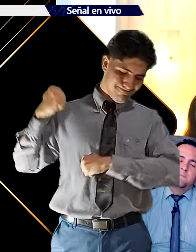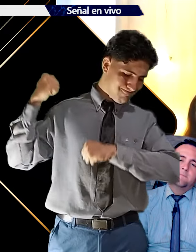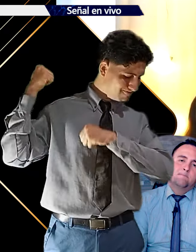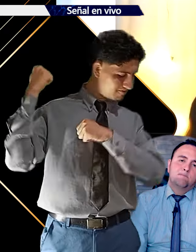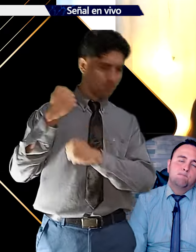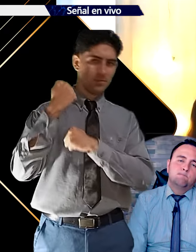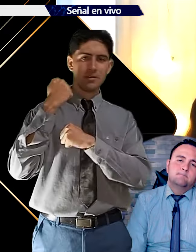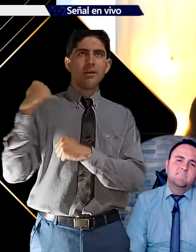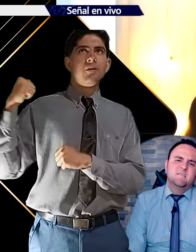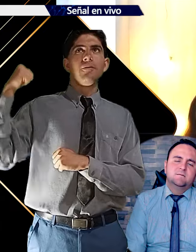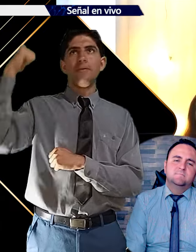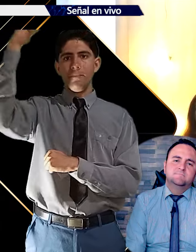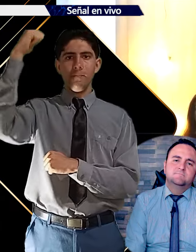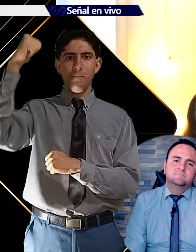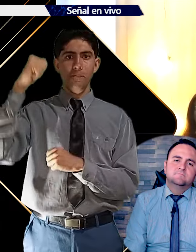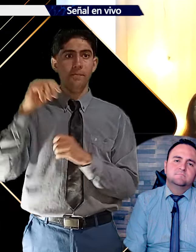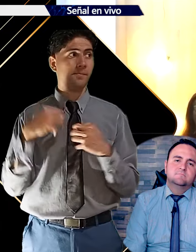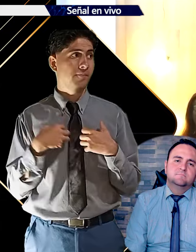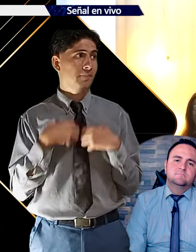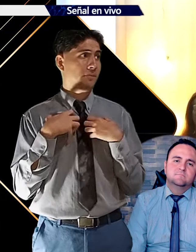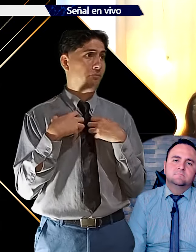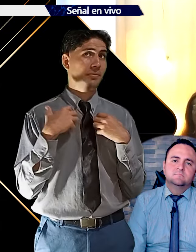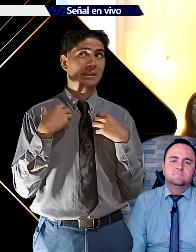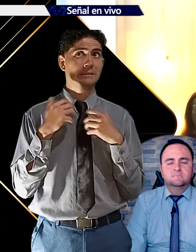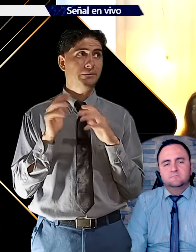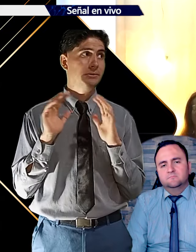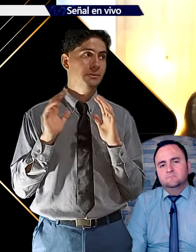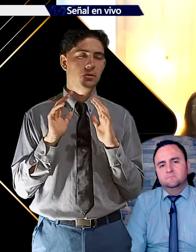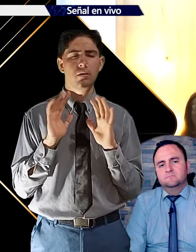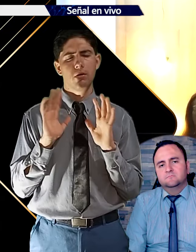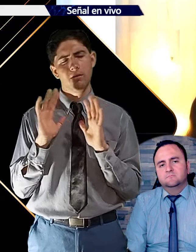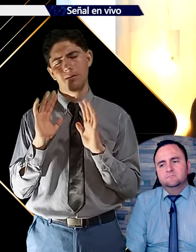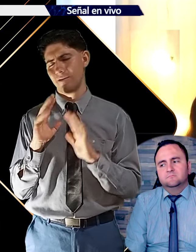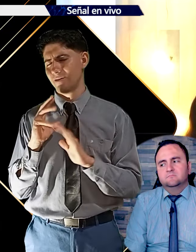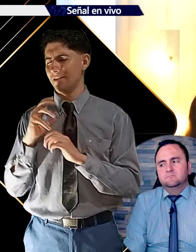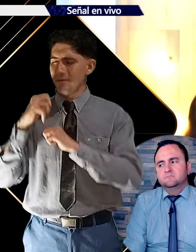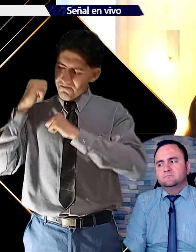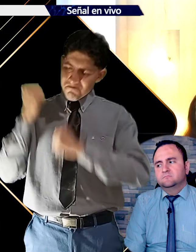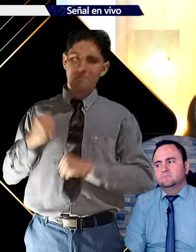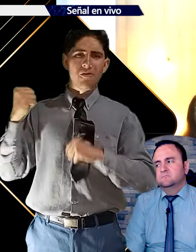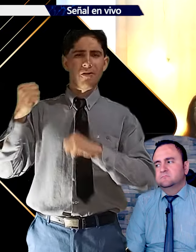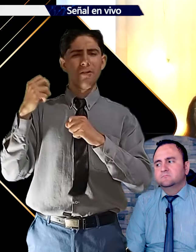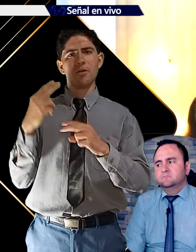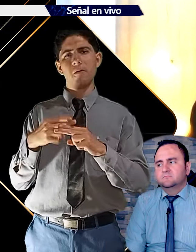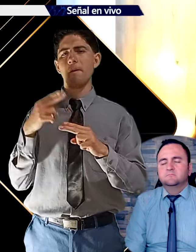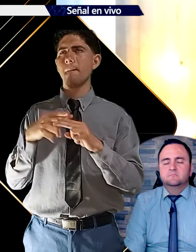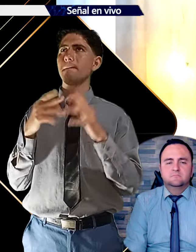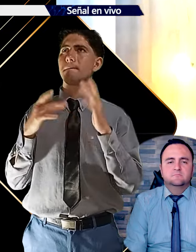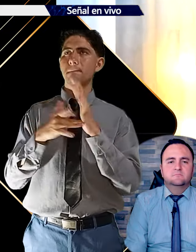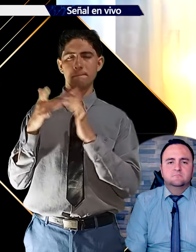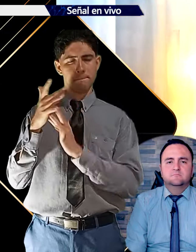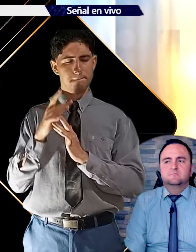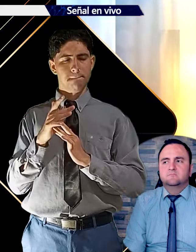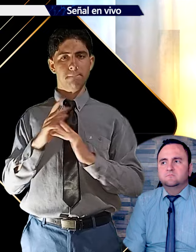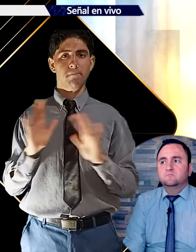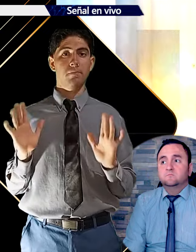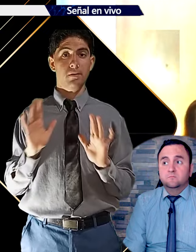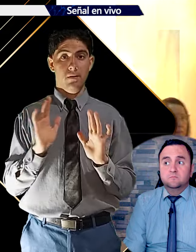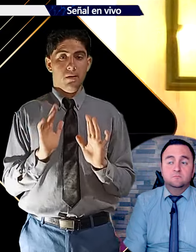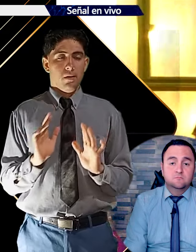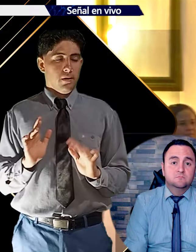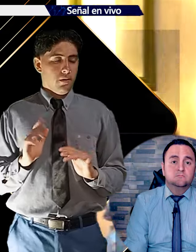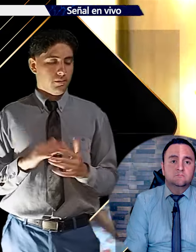este programa, usted necesita salir más fuerte que nunca. Ya deje el espíritu de miedo, de que, ¿sabe una cosa?